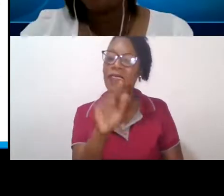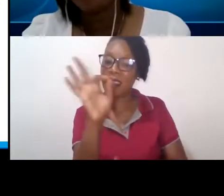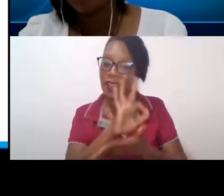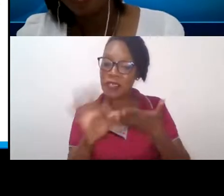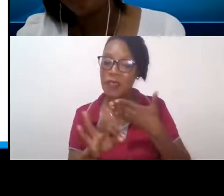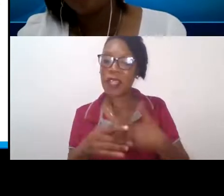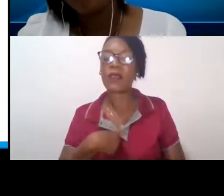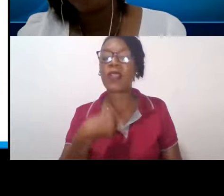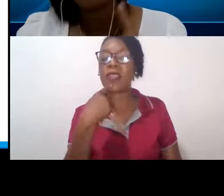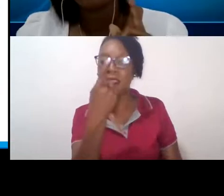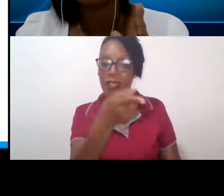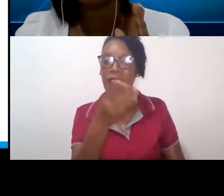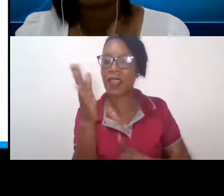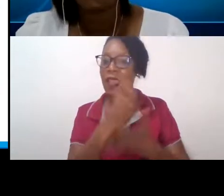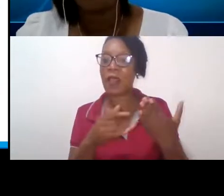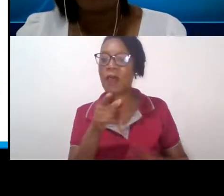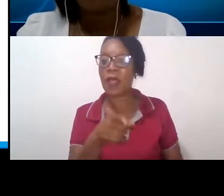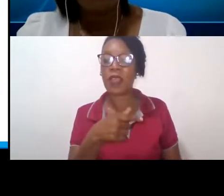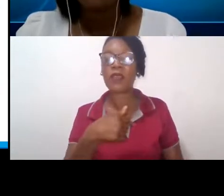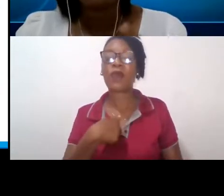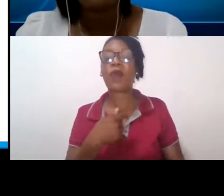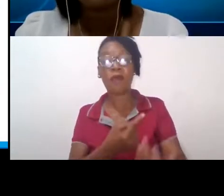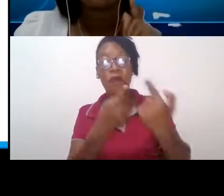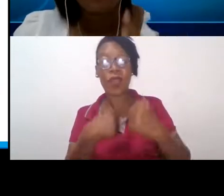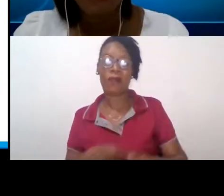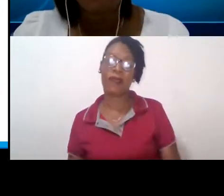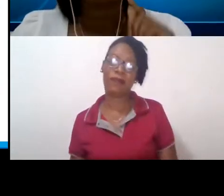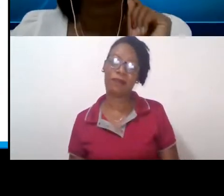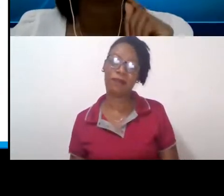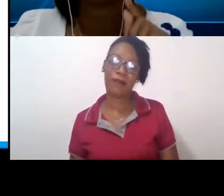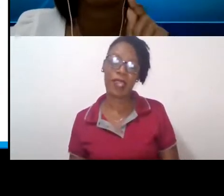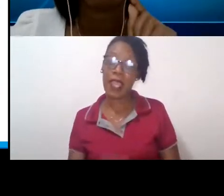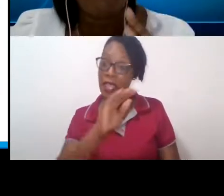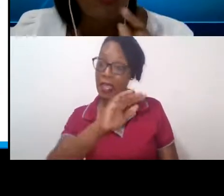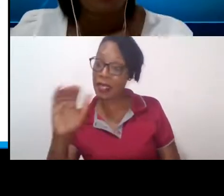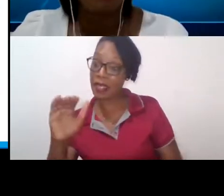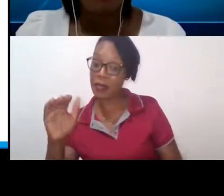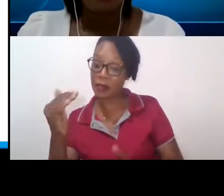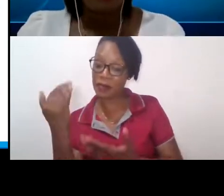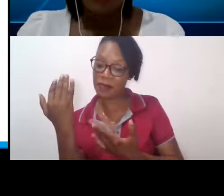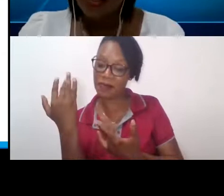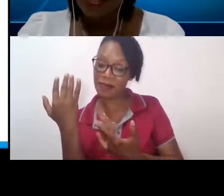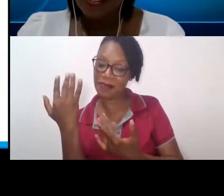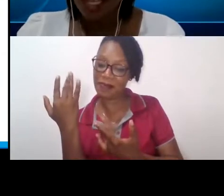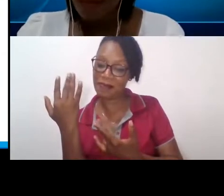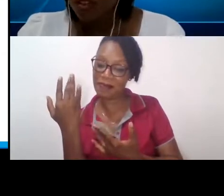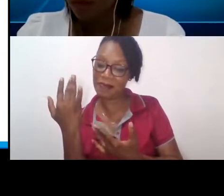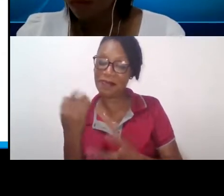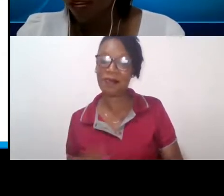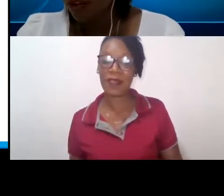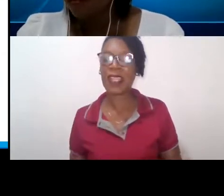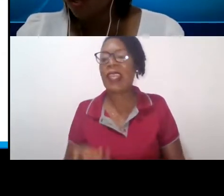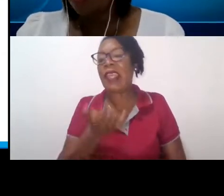una indicación a él. Yo le dije, yo vuelvo. El niño se quedó con que yo vuelvo. Entonces, ¿qué